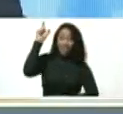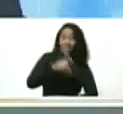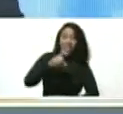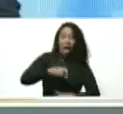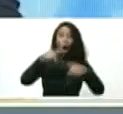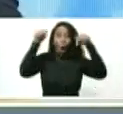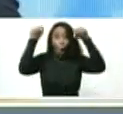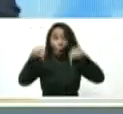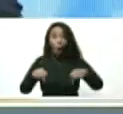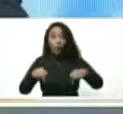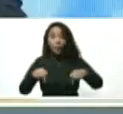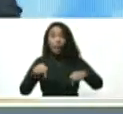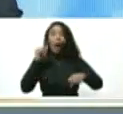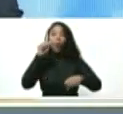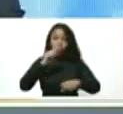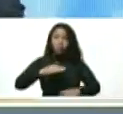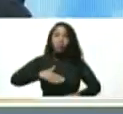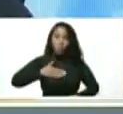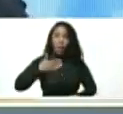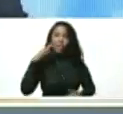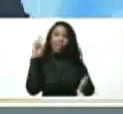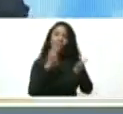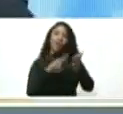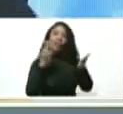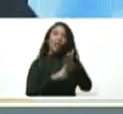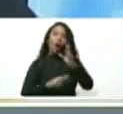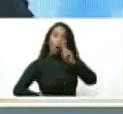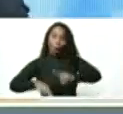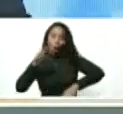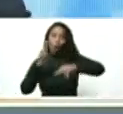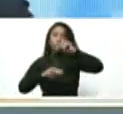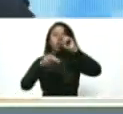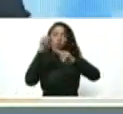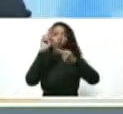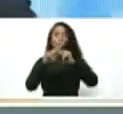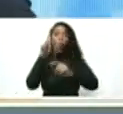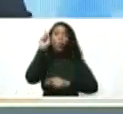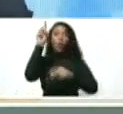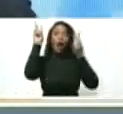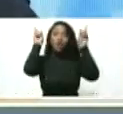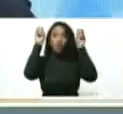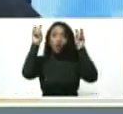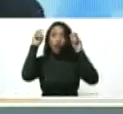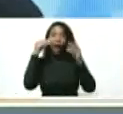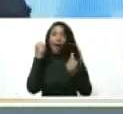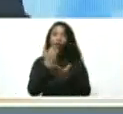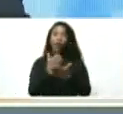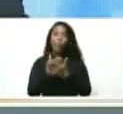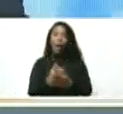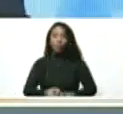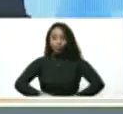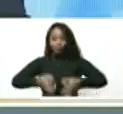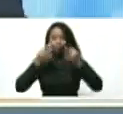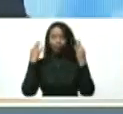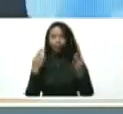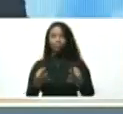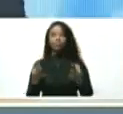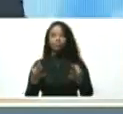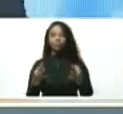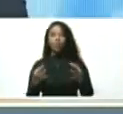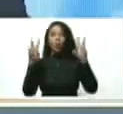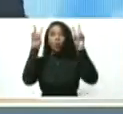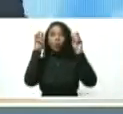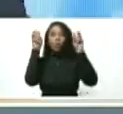hoy es una posibilidad real construir una nueva economía virtuosa, con